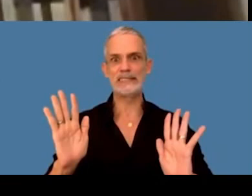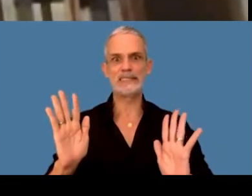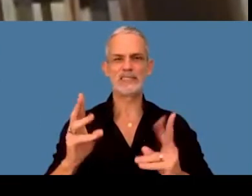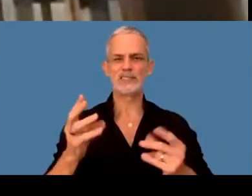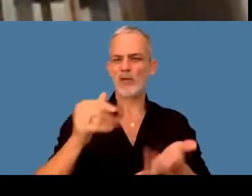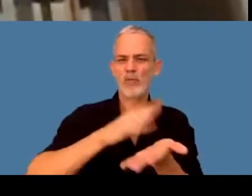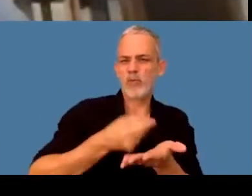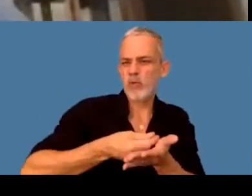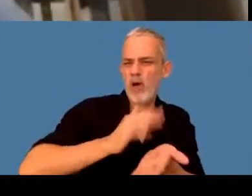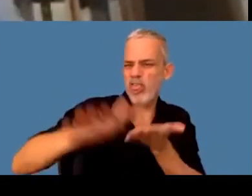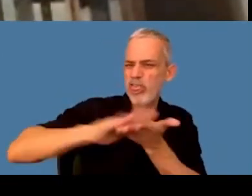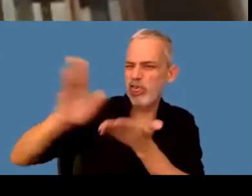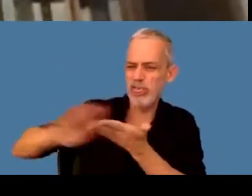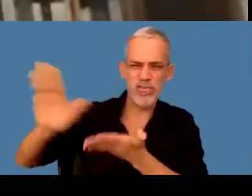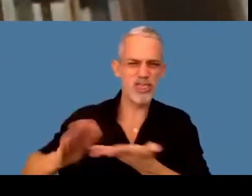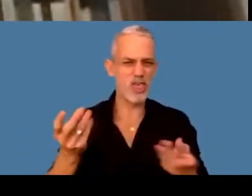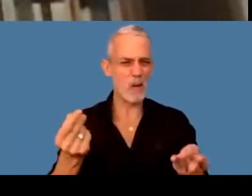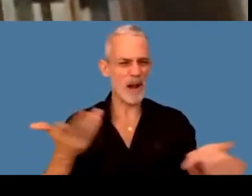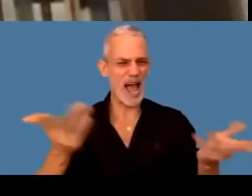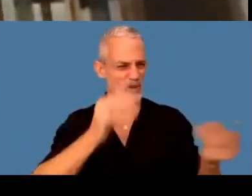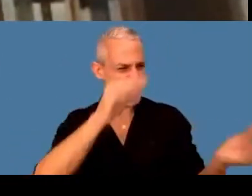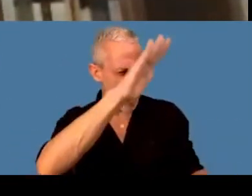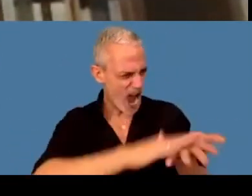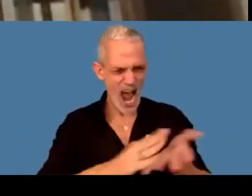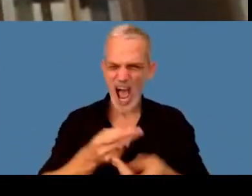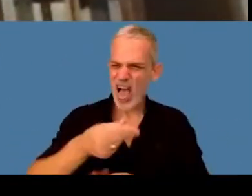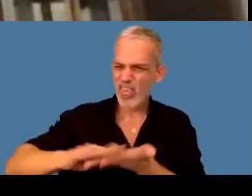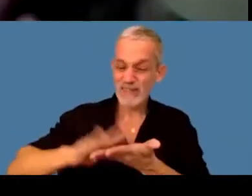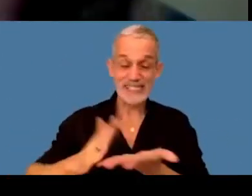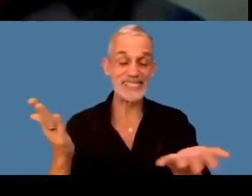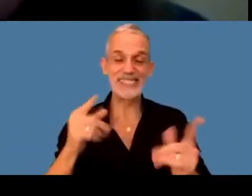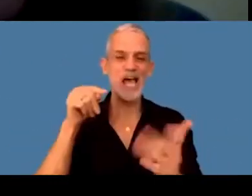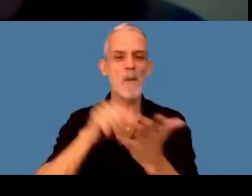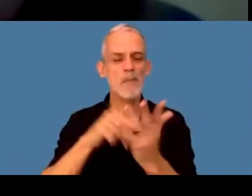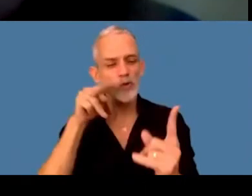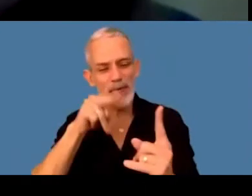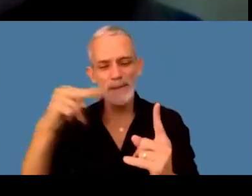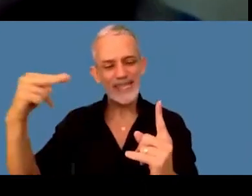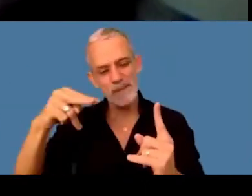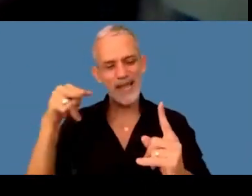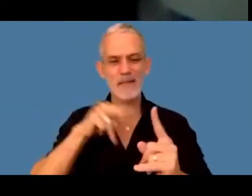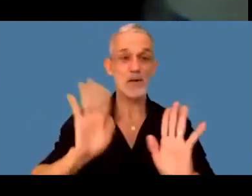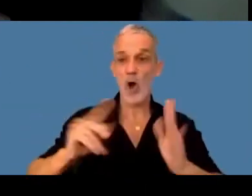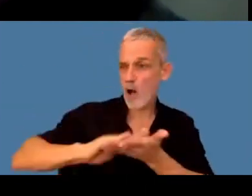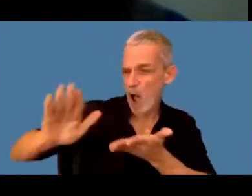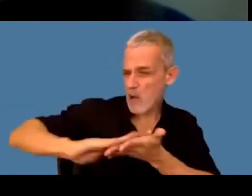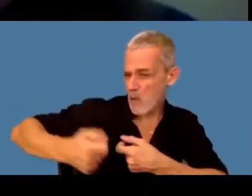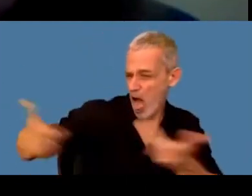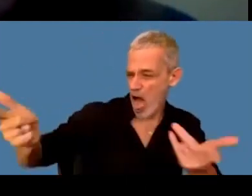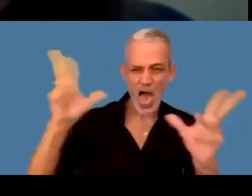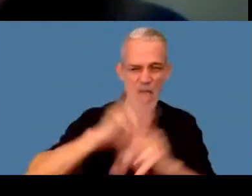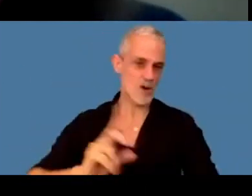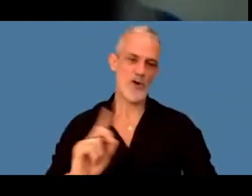dilapidaron las riquezas, y de acuerdo al punto de vista de cada uno. No, que dilapidaron no, sino que no hicieron